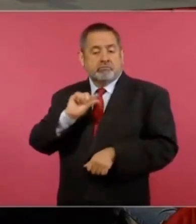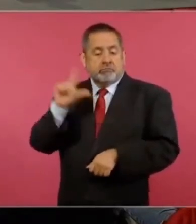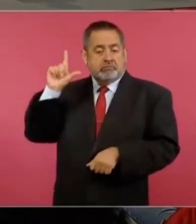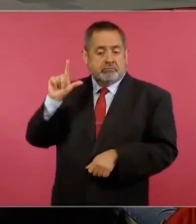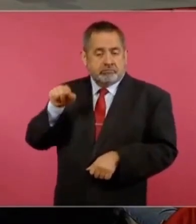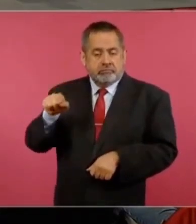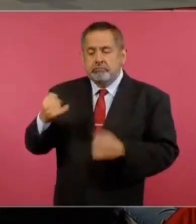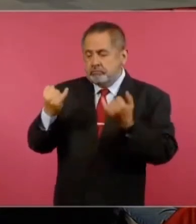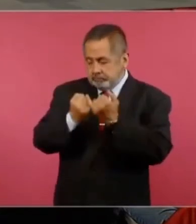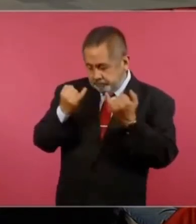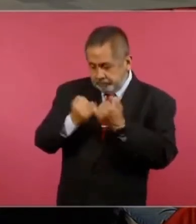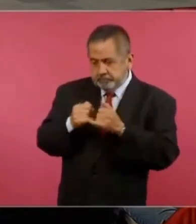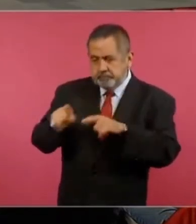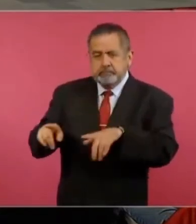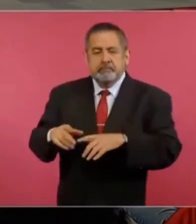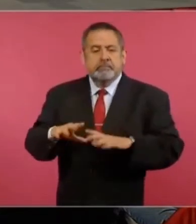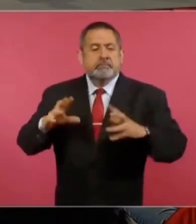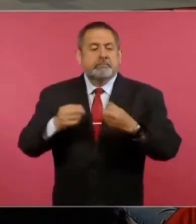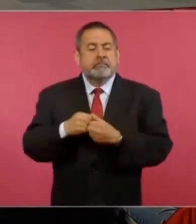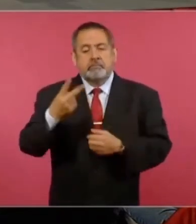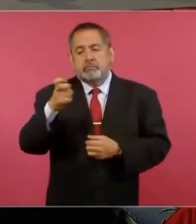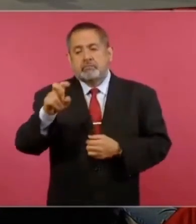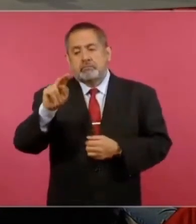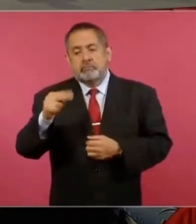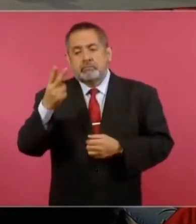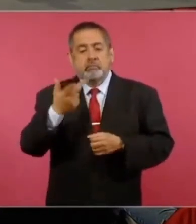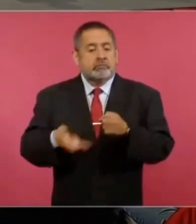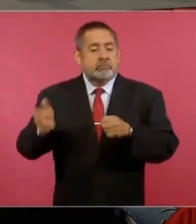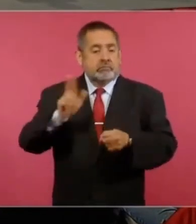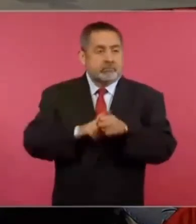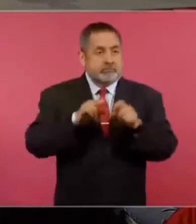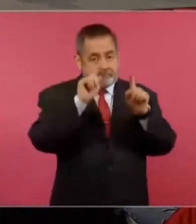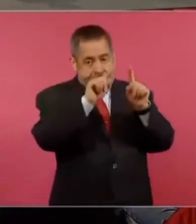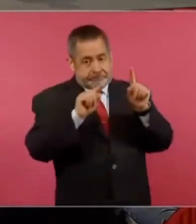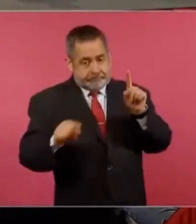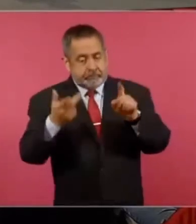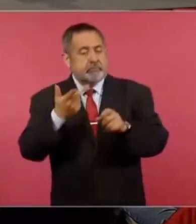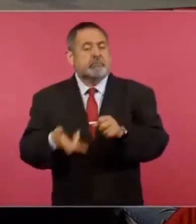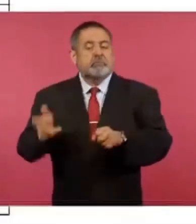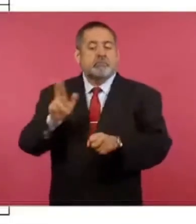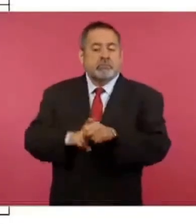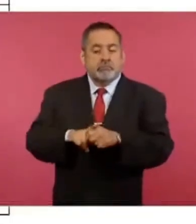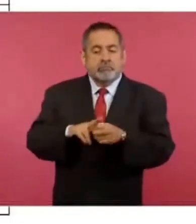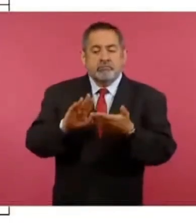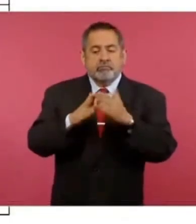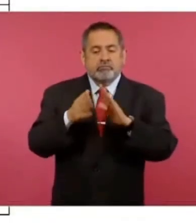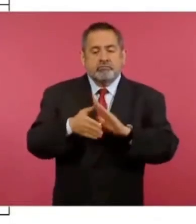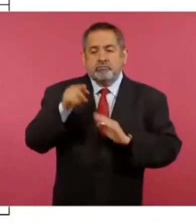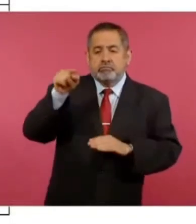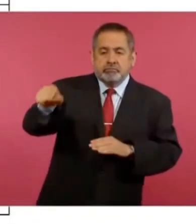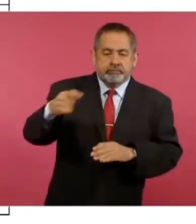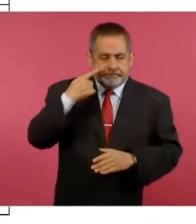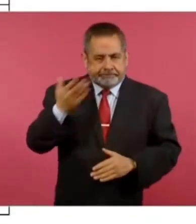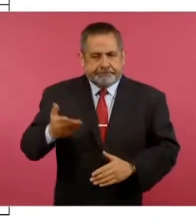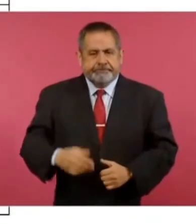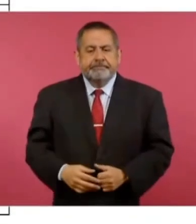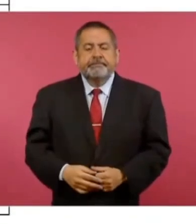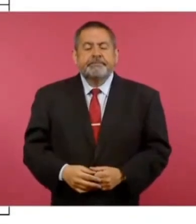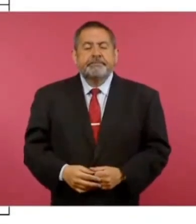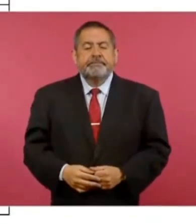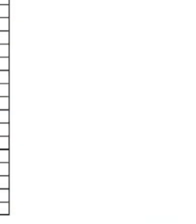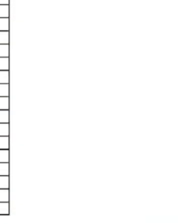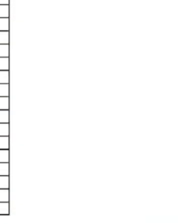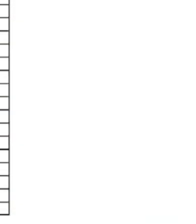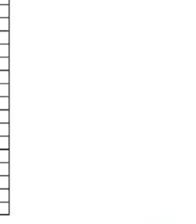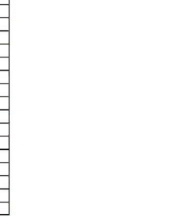Aquí tenemos 282 hospitales, sobre todo hospitales comunitarios, básicos, integrales, estos